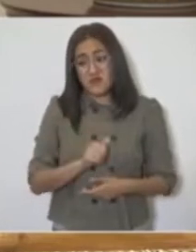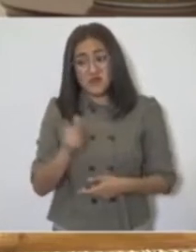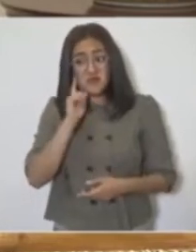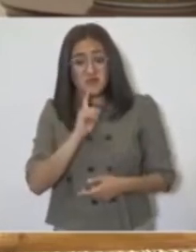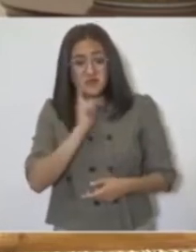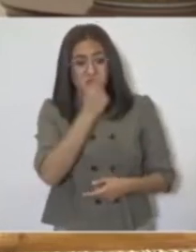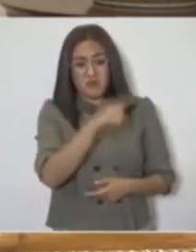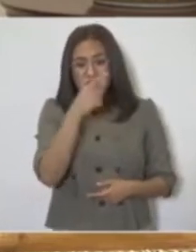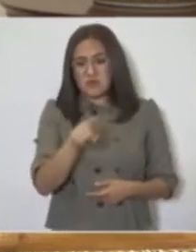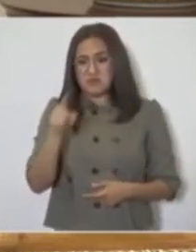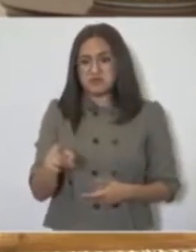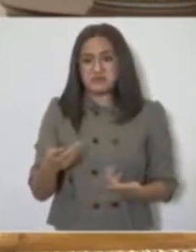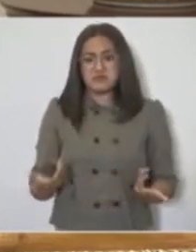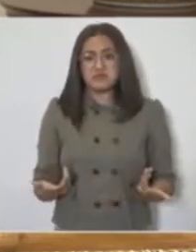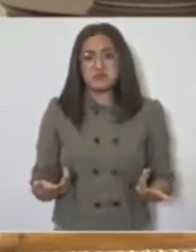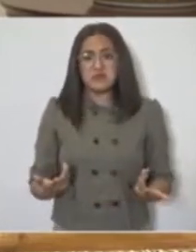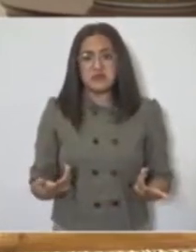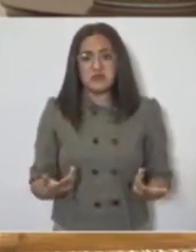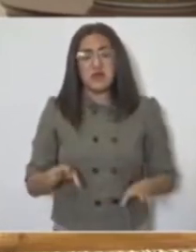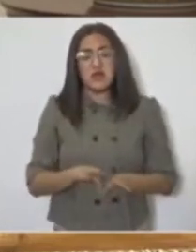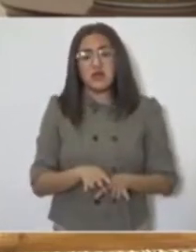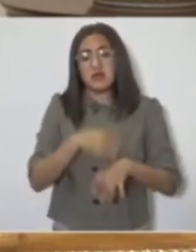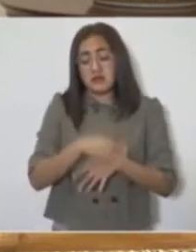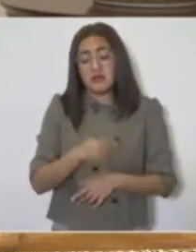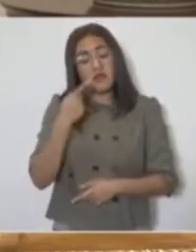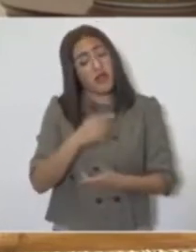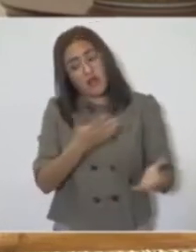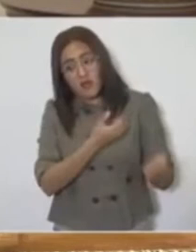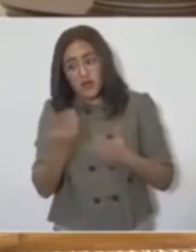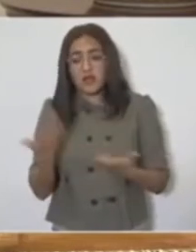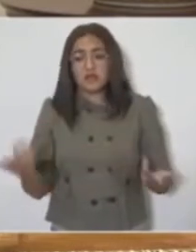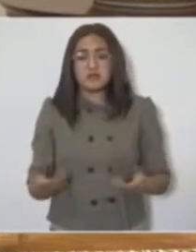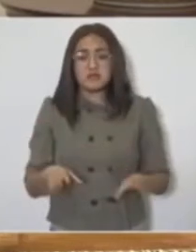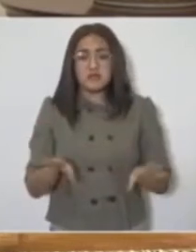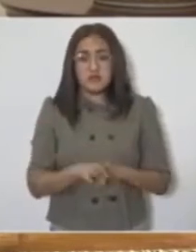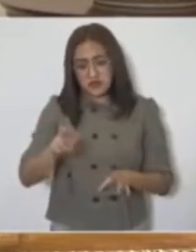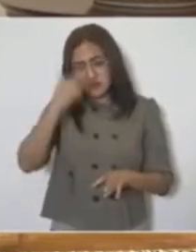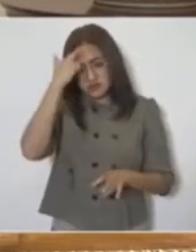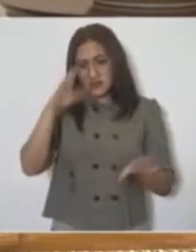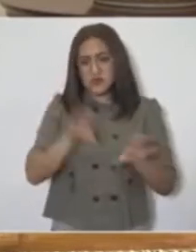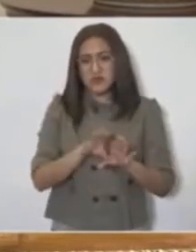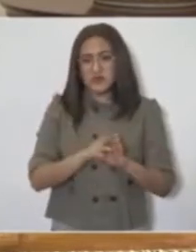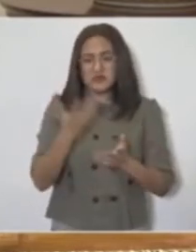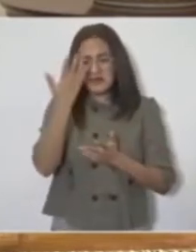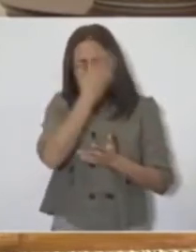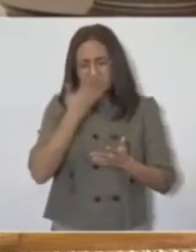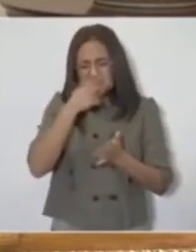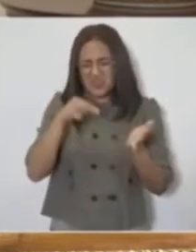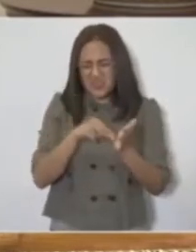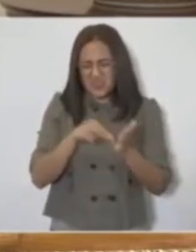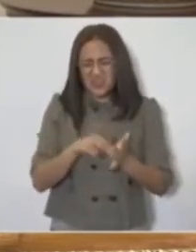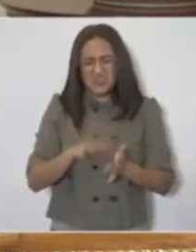niñas y cuando vinieron a una marcha que no vino la sed marcaron con chapopote y